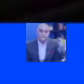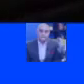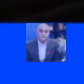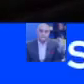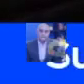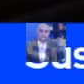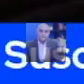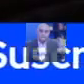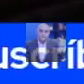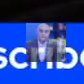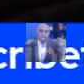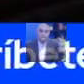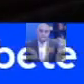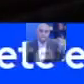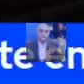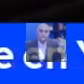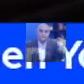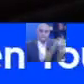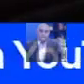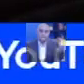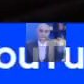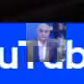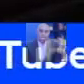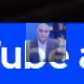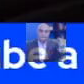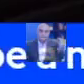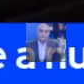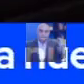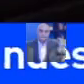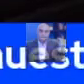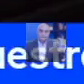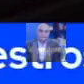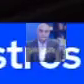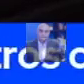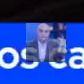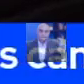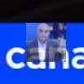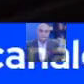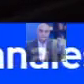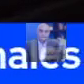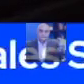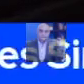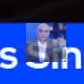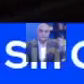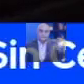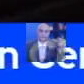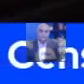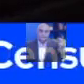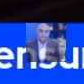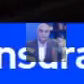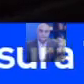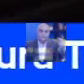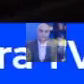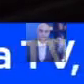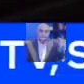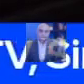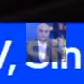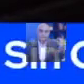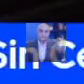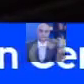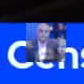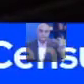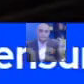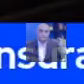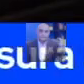2016 y 2017 cuando se empiezan a producirse los llamados multihomicidas de periodistas con el caso de